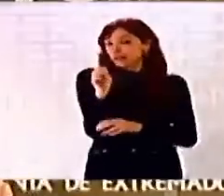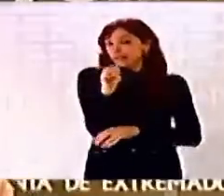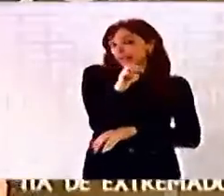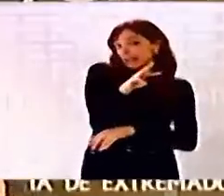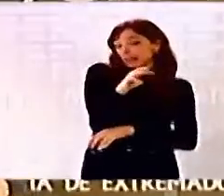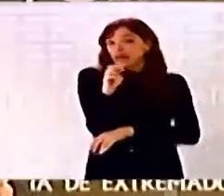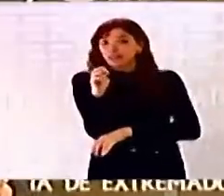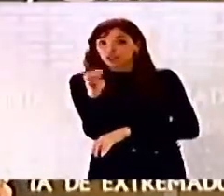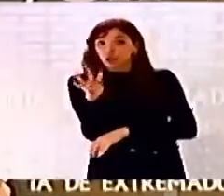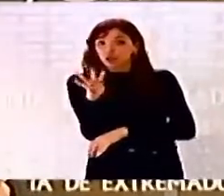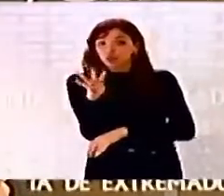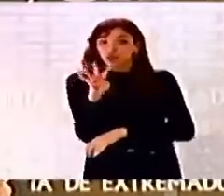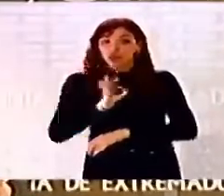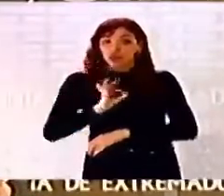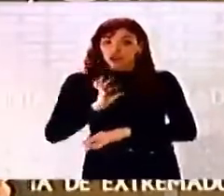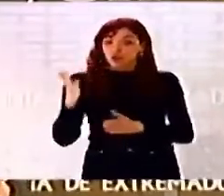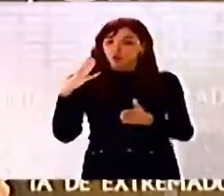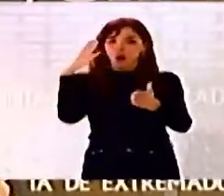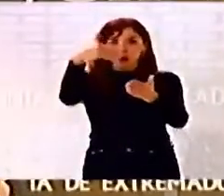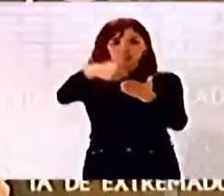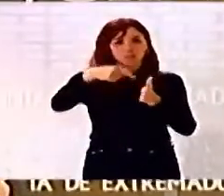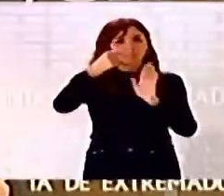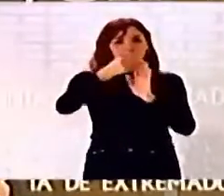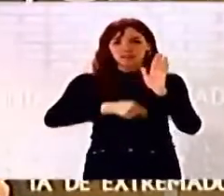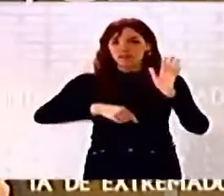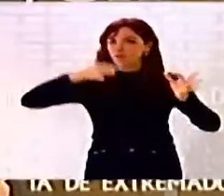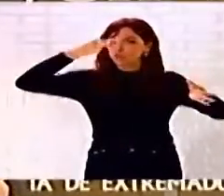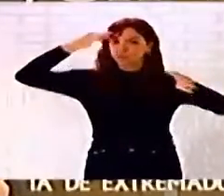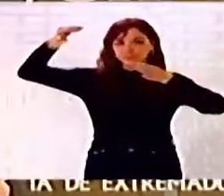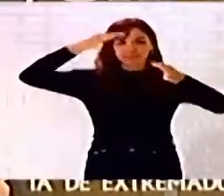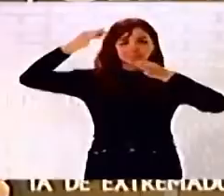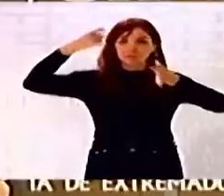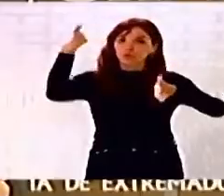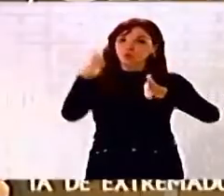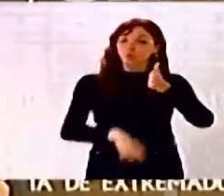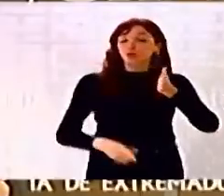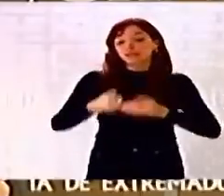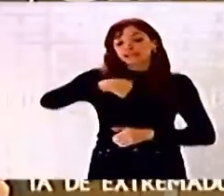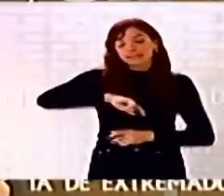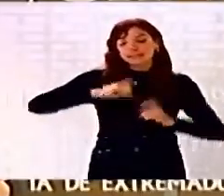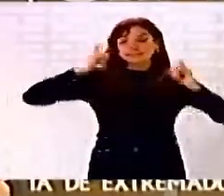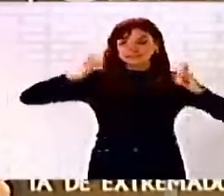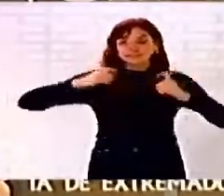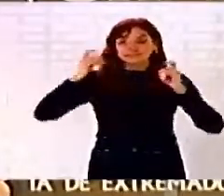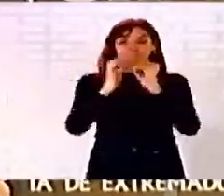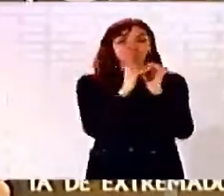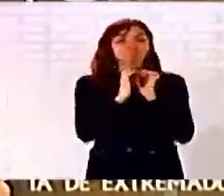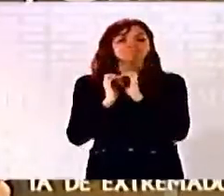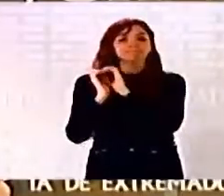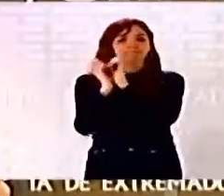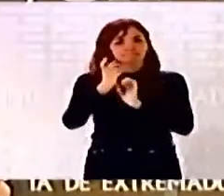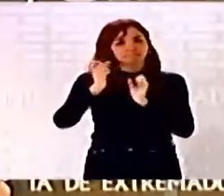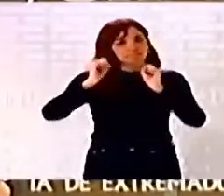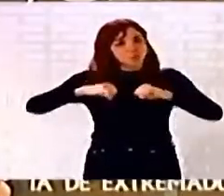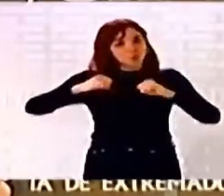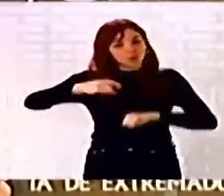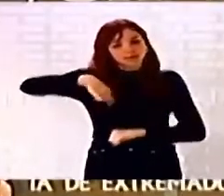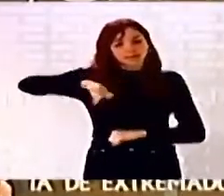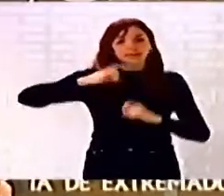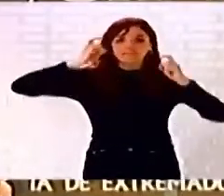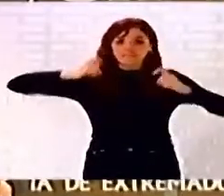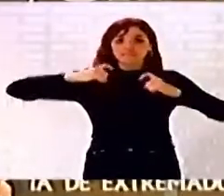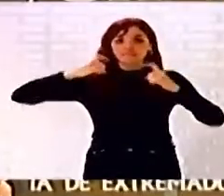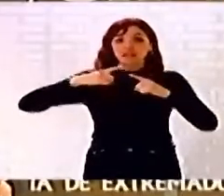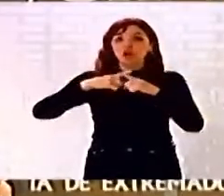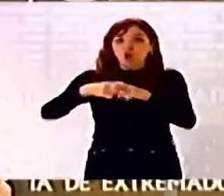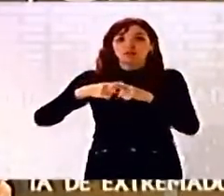13-14 del mes de enero, donde estamos intentando, entre todos, ese esfuerzo colectivo del que ha hablado ya